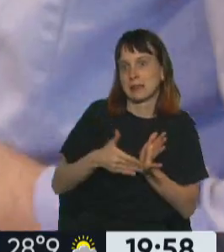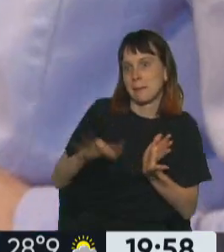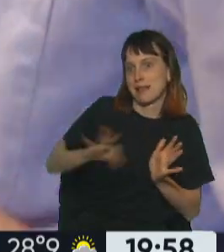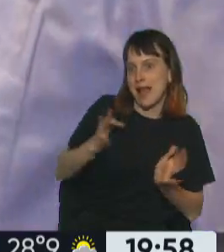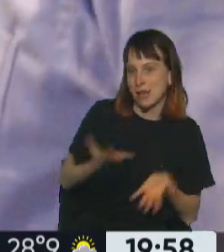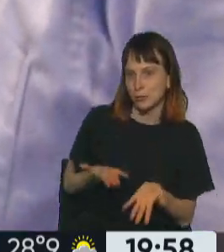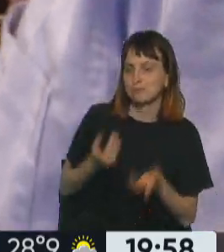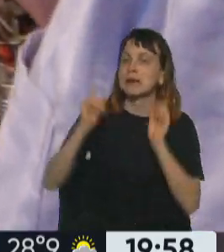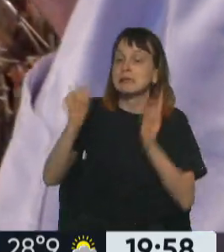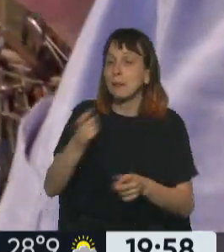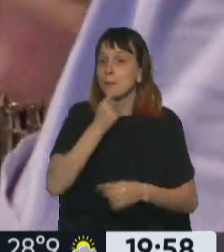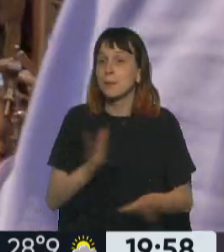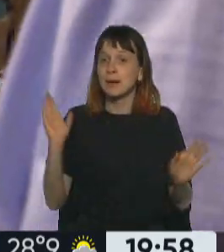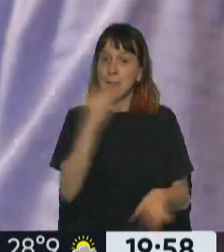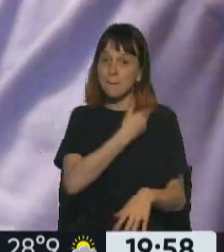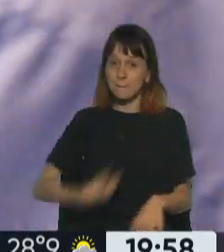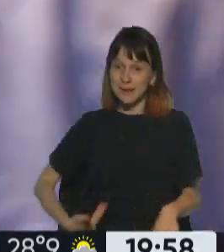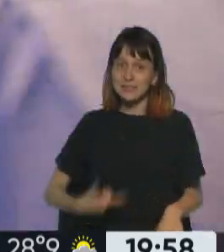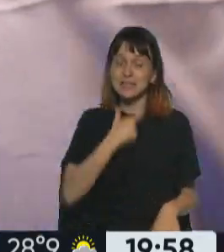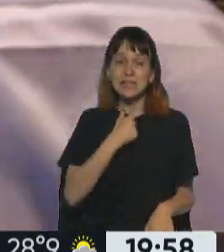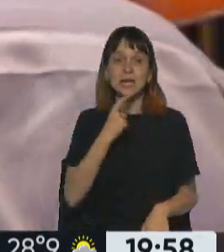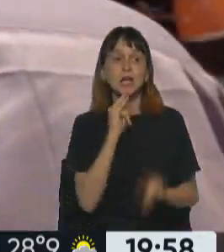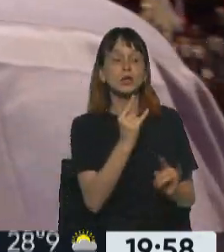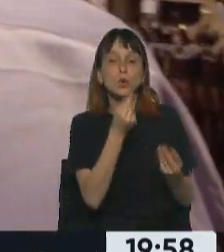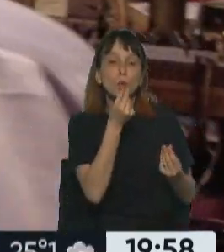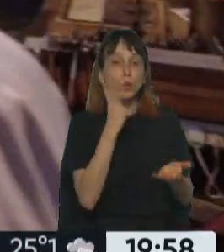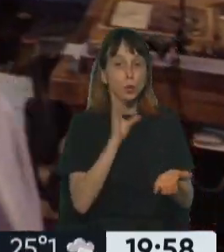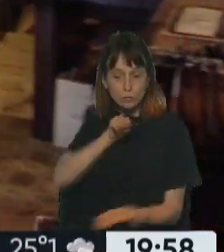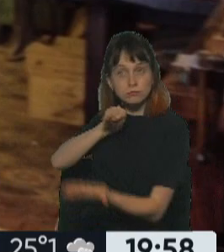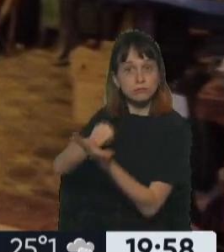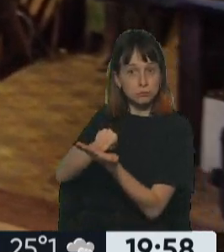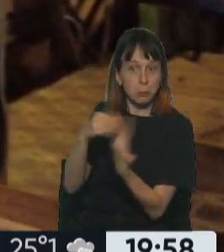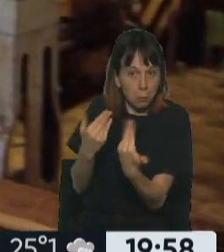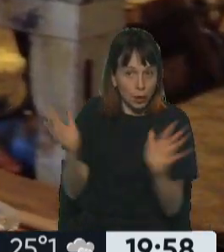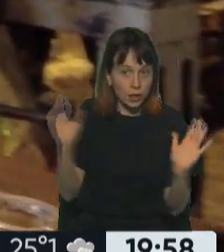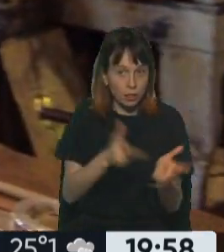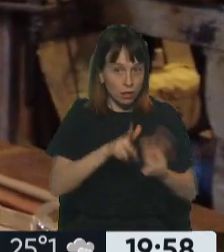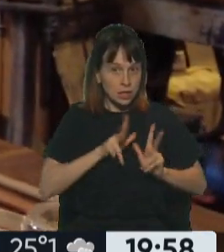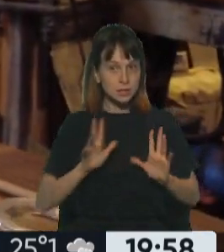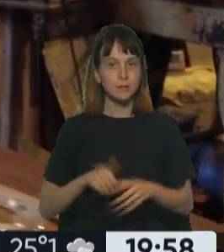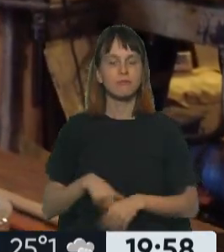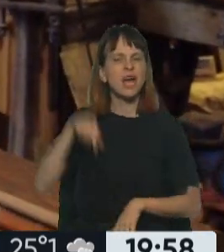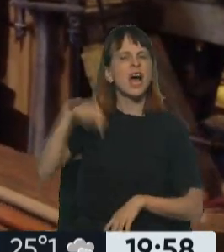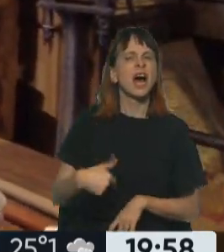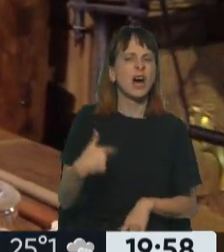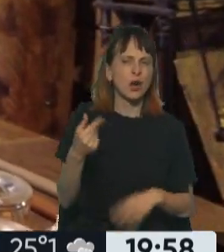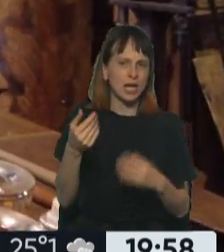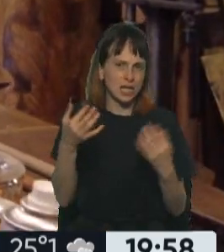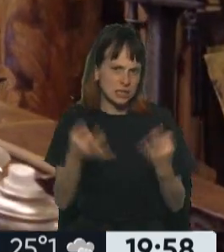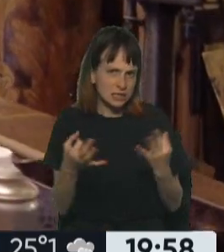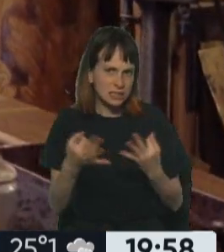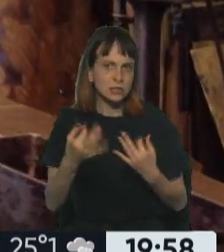tener... al gusto del presidente se hace. ¿En este caso cuál fue? No, en este caso seguramente será a lo mejor los, no sé